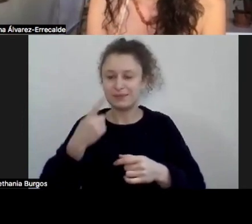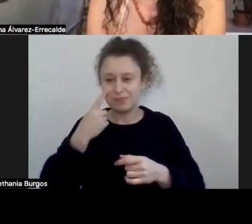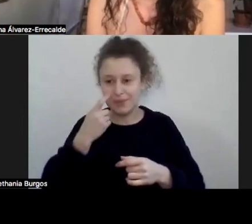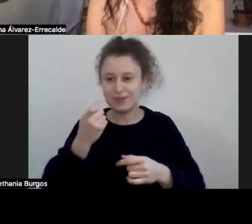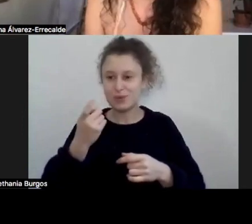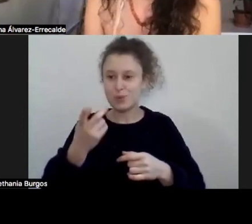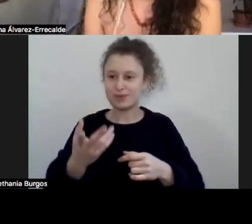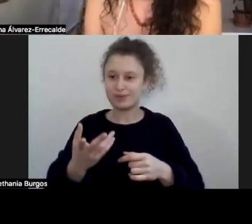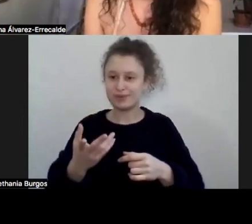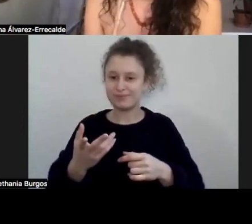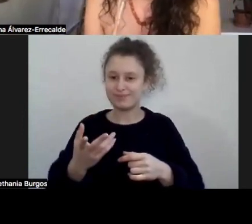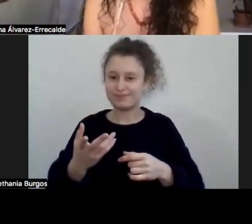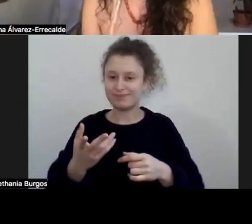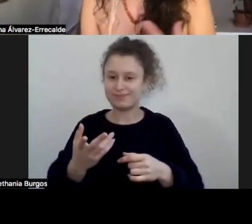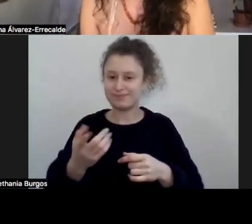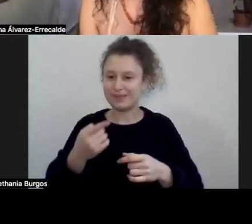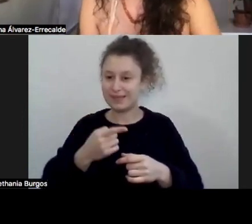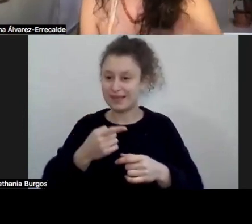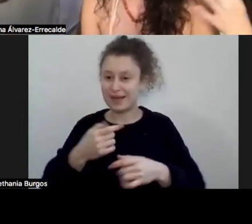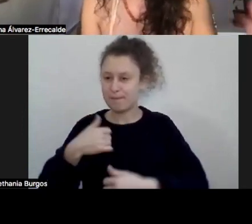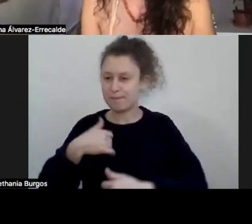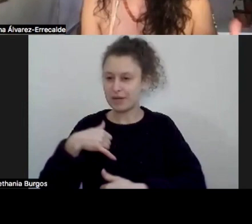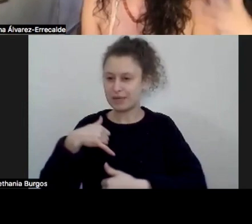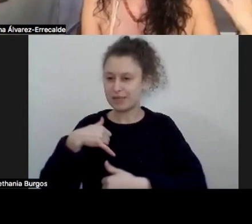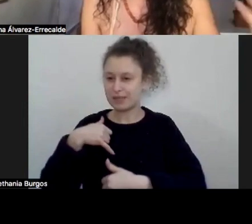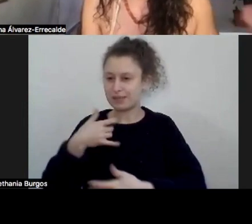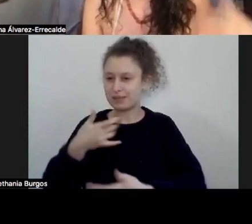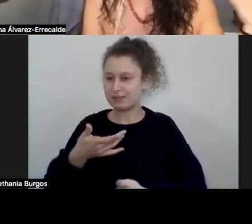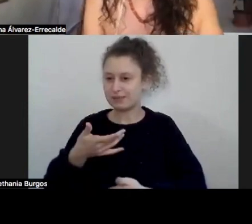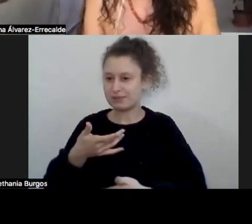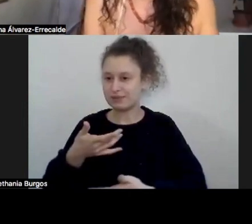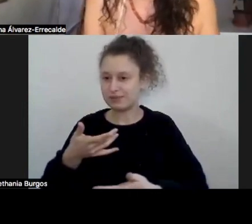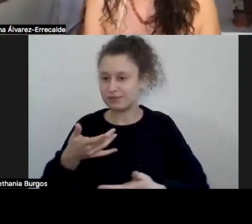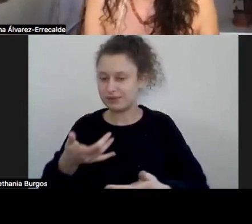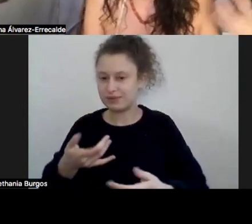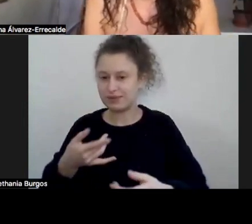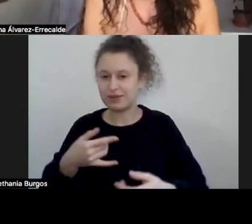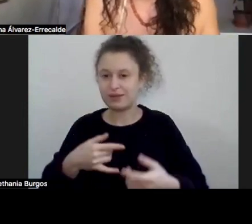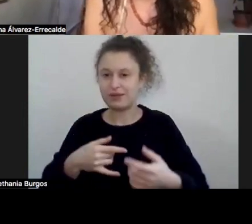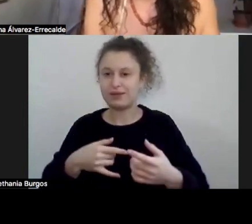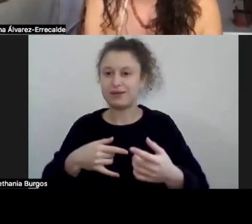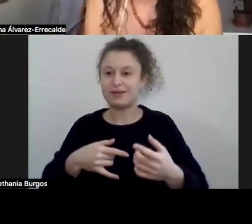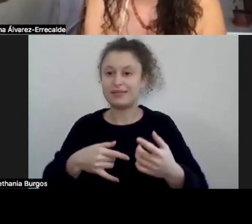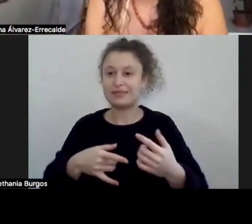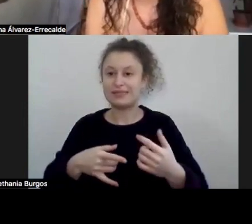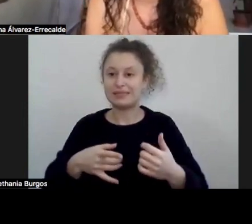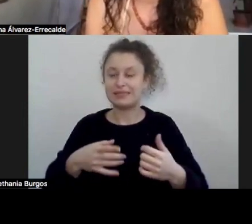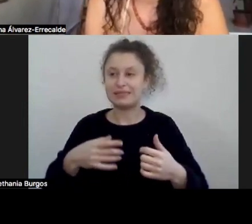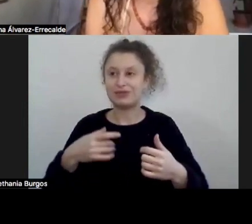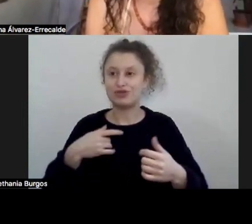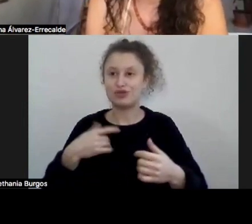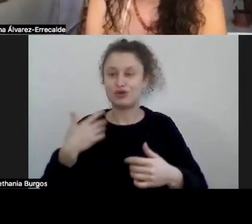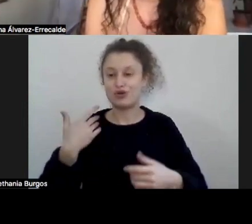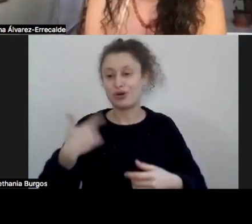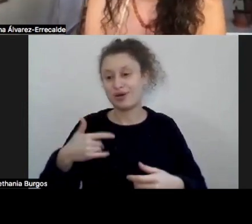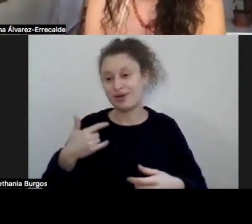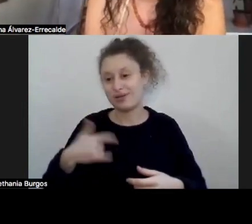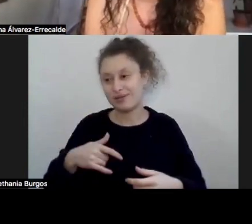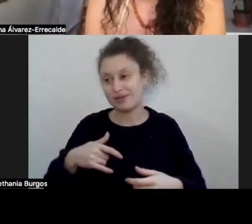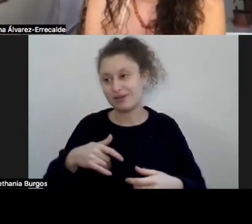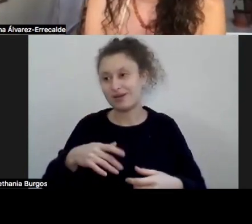Y claro, me impactó porque como argentina y con toda la carga de memoria que